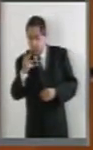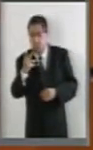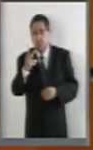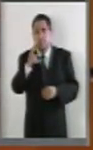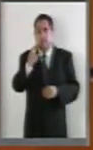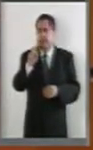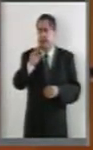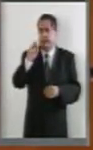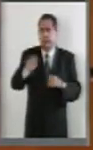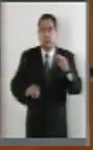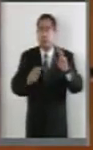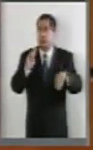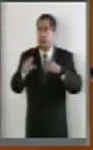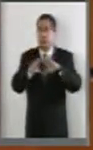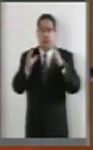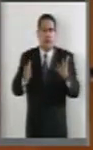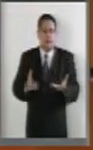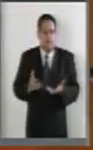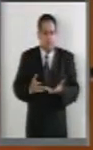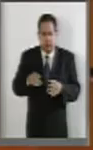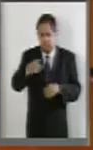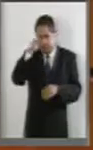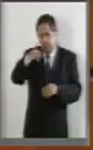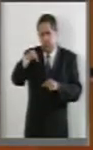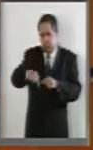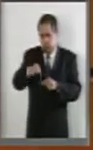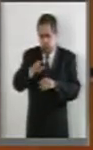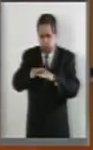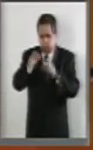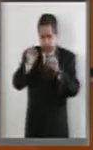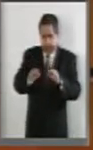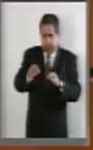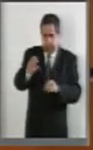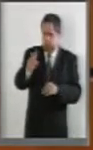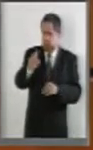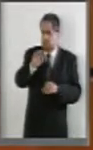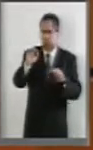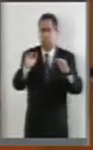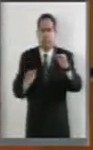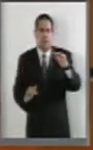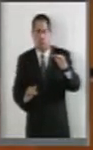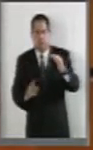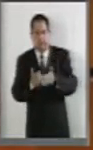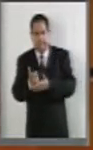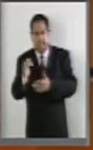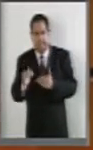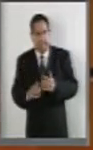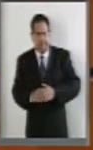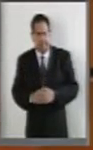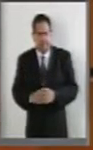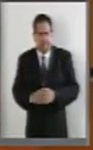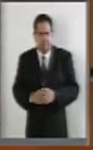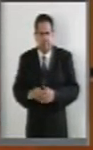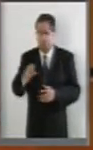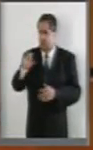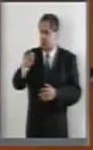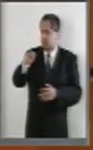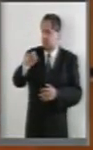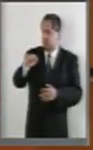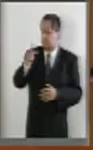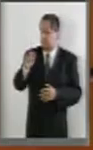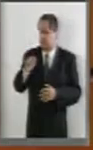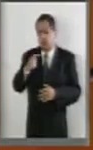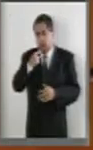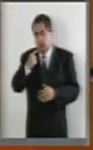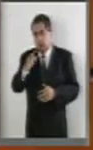24% a nivel mundial y en México particularmente en un 30%. El Consejo Nacional de Población señala que el